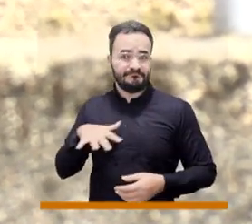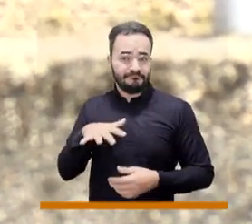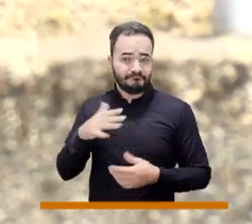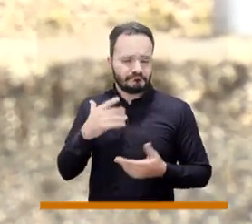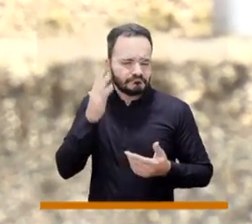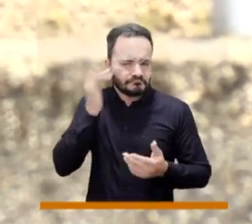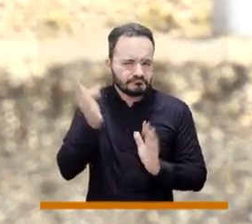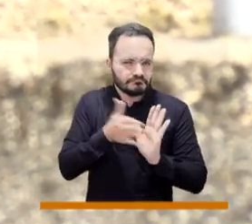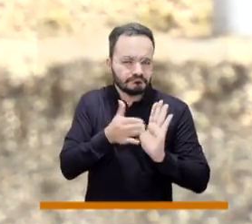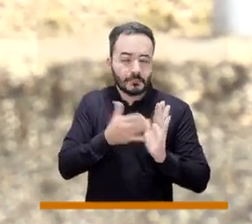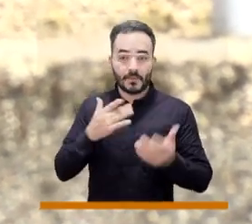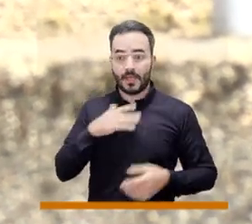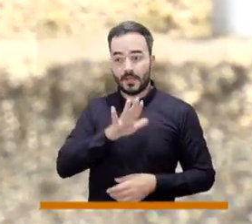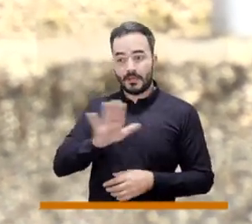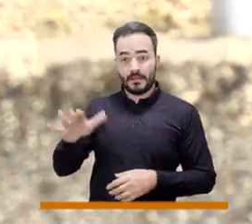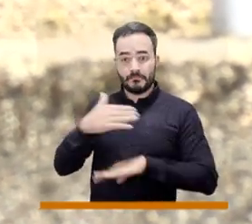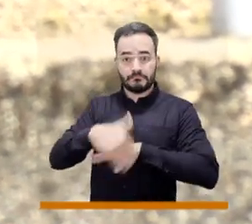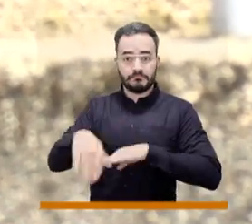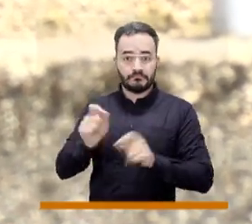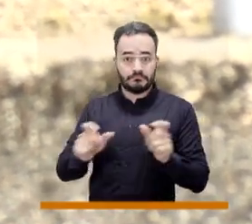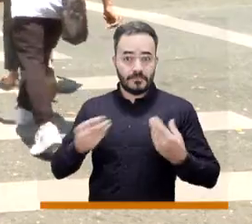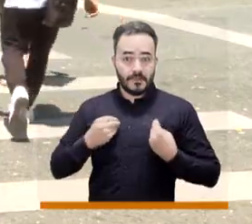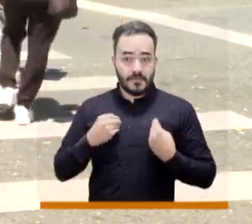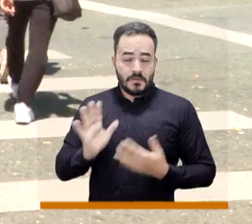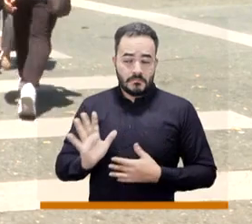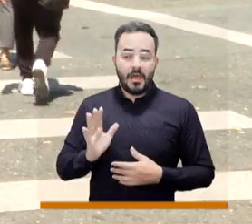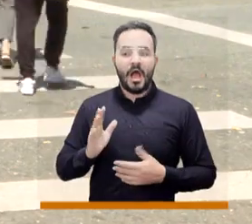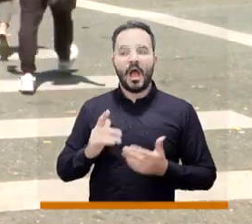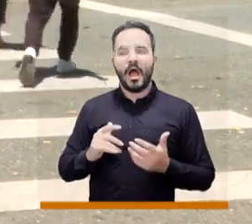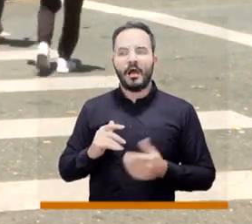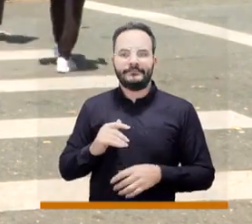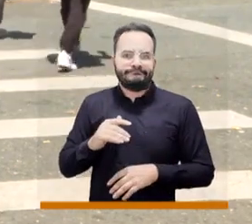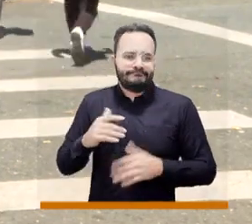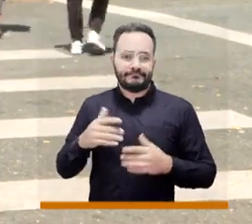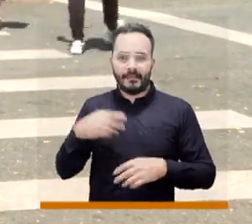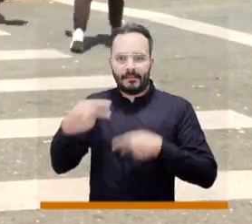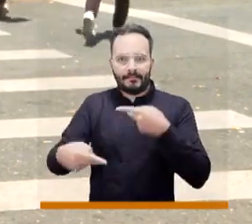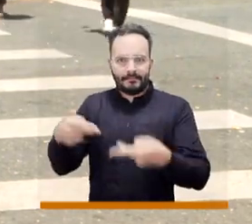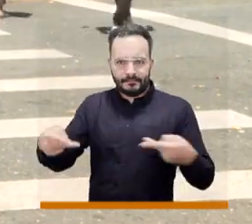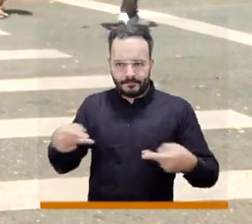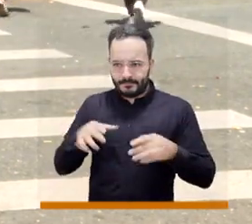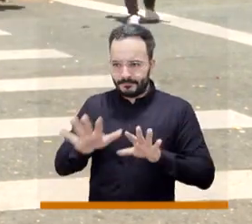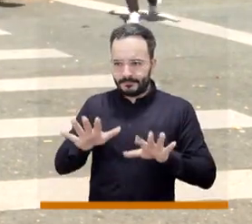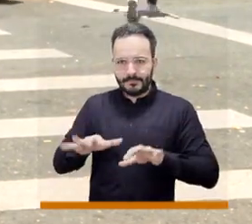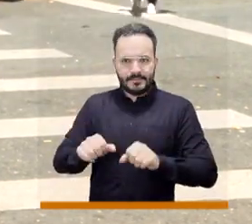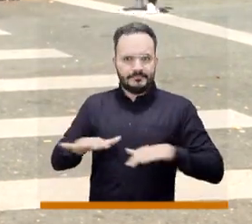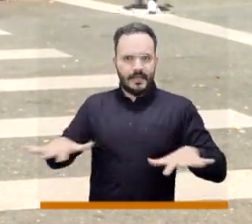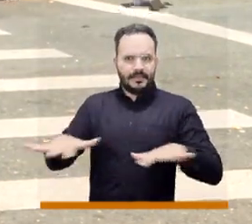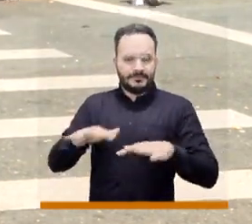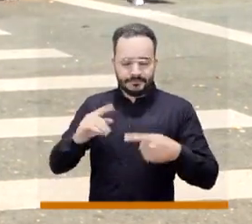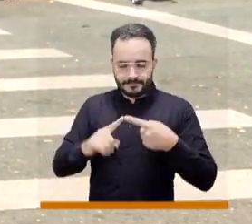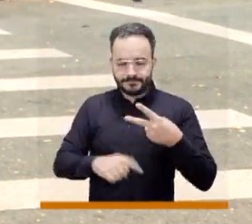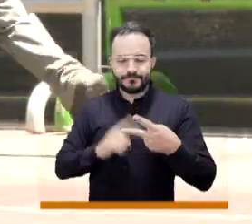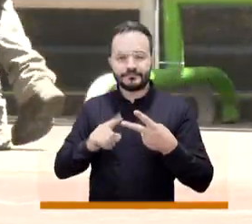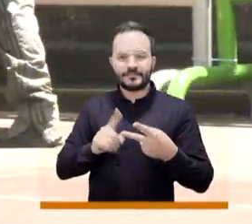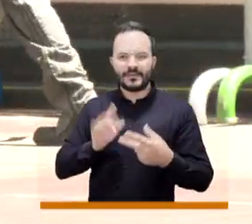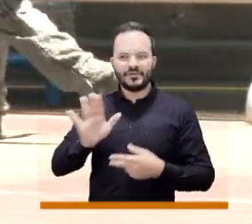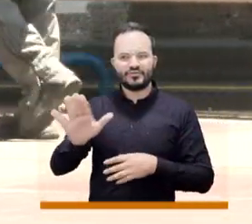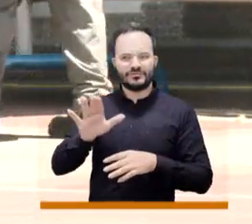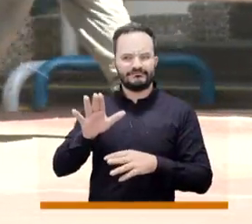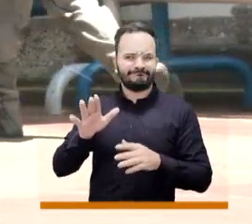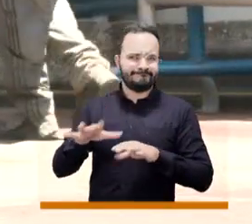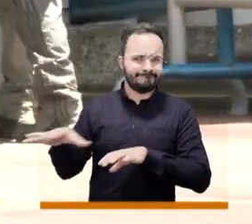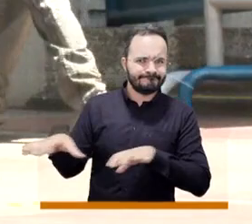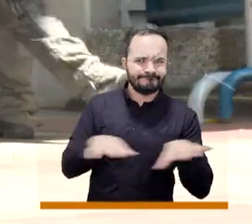de calle, por su manera de habitar el territorio y las prácticas que realiza en él, pues genera unas afectaciones